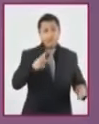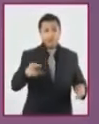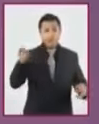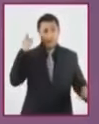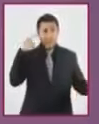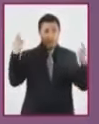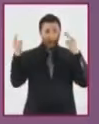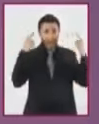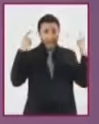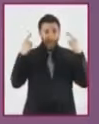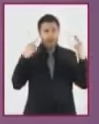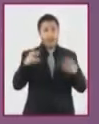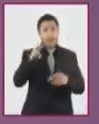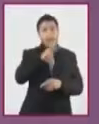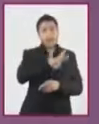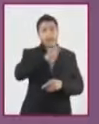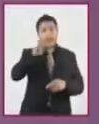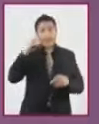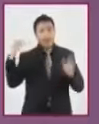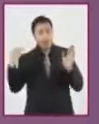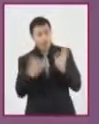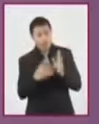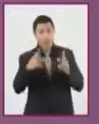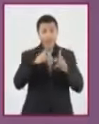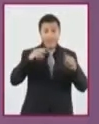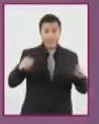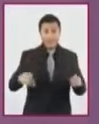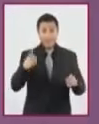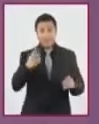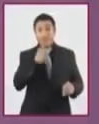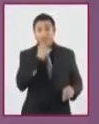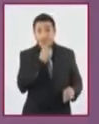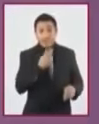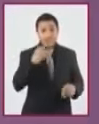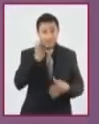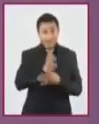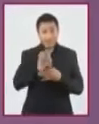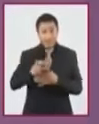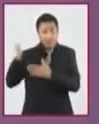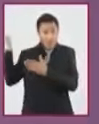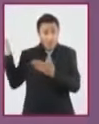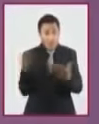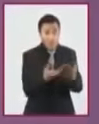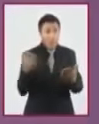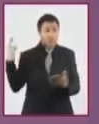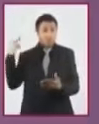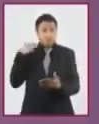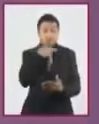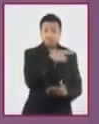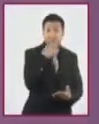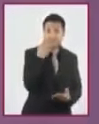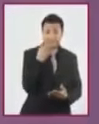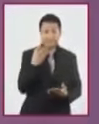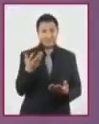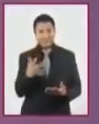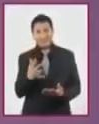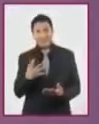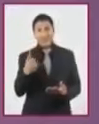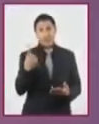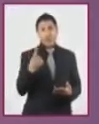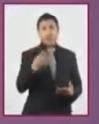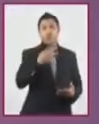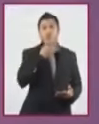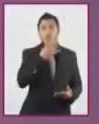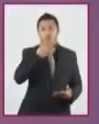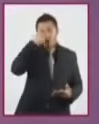radio viajan a 300.000 kilómetros por segundo. Entonces llegan mucho más rápido, y esto nos da alrededor de 1